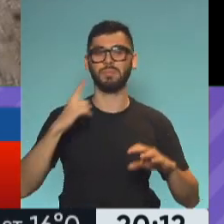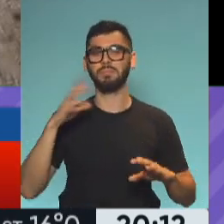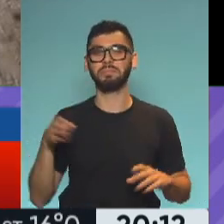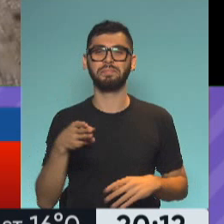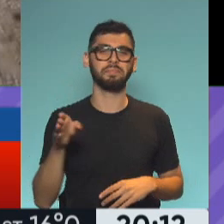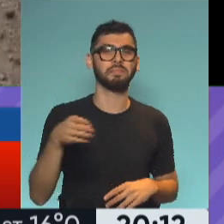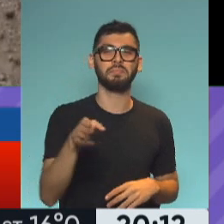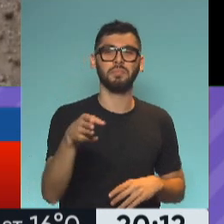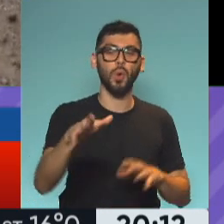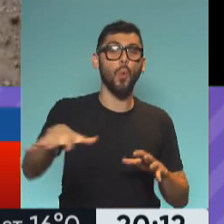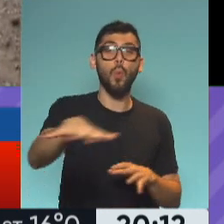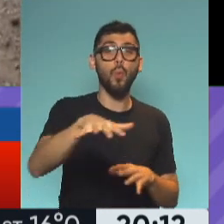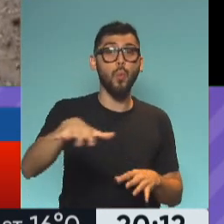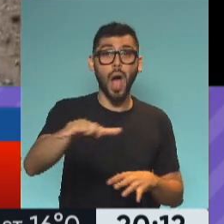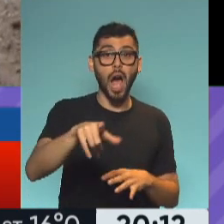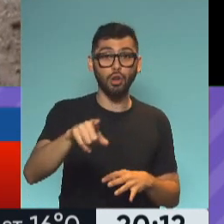por los distintos barrios